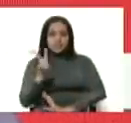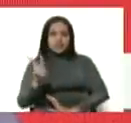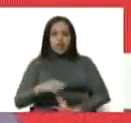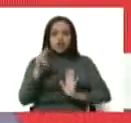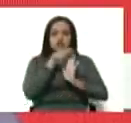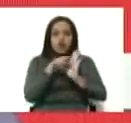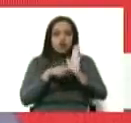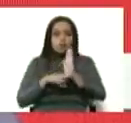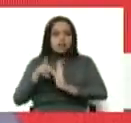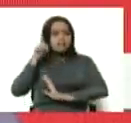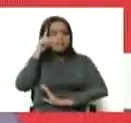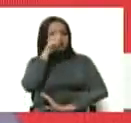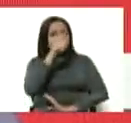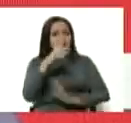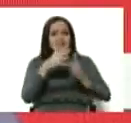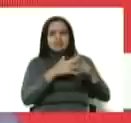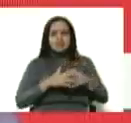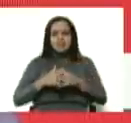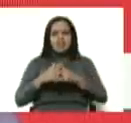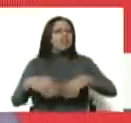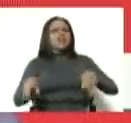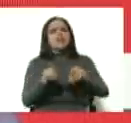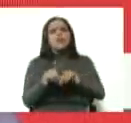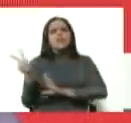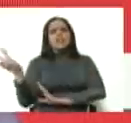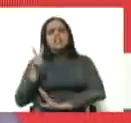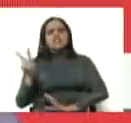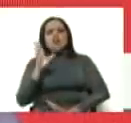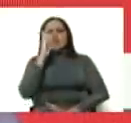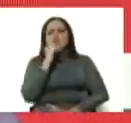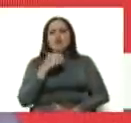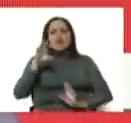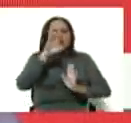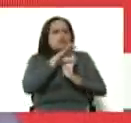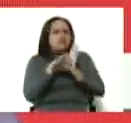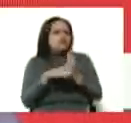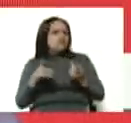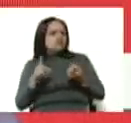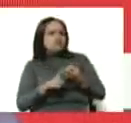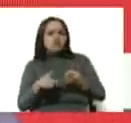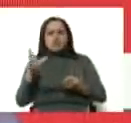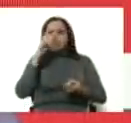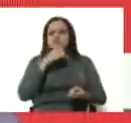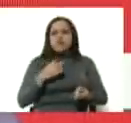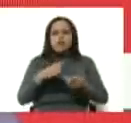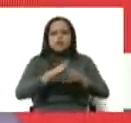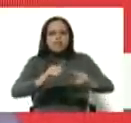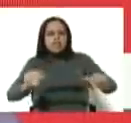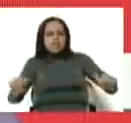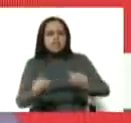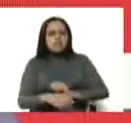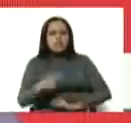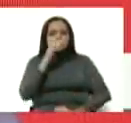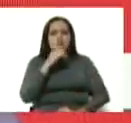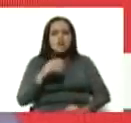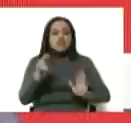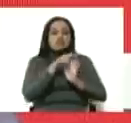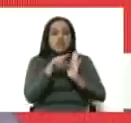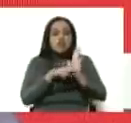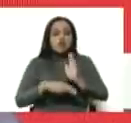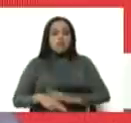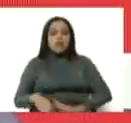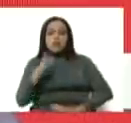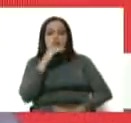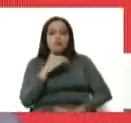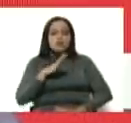normas imperiales, como si es que en Venezuela no hay constitución, no hay un territorio, no hay normas, no